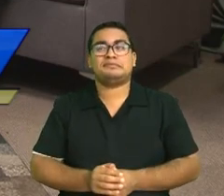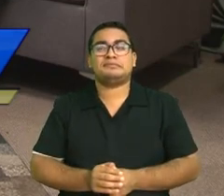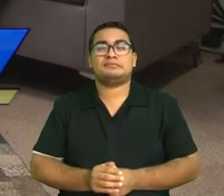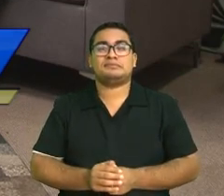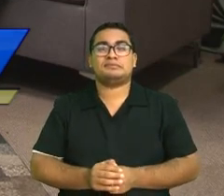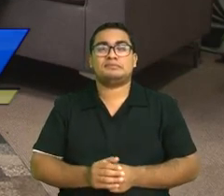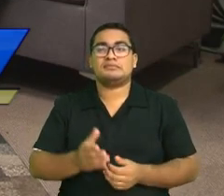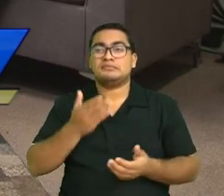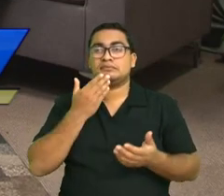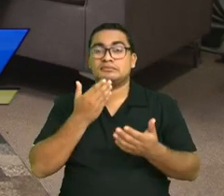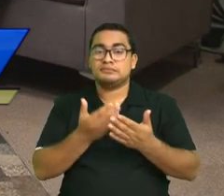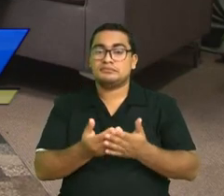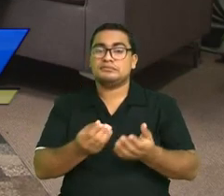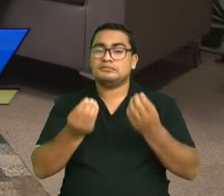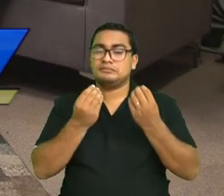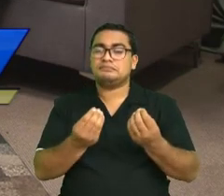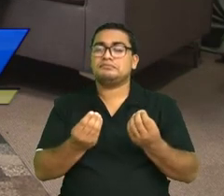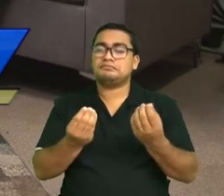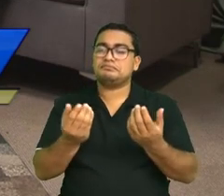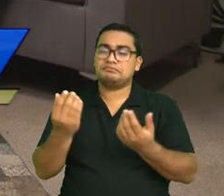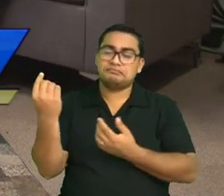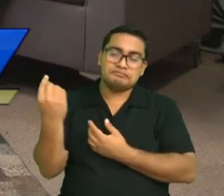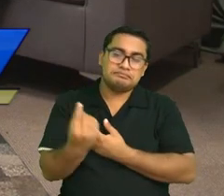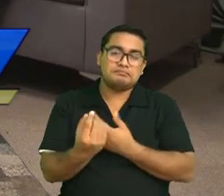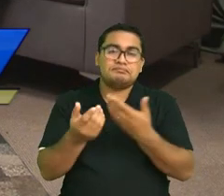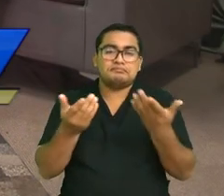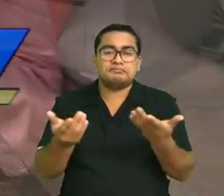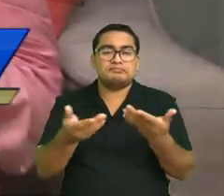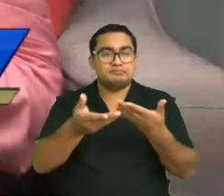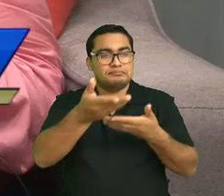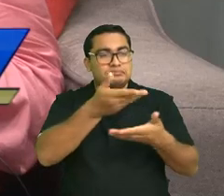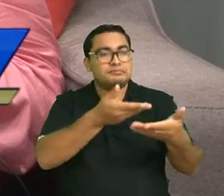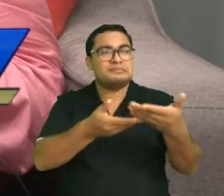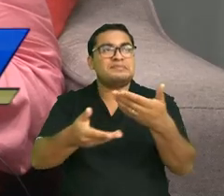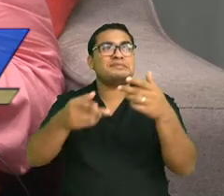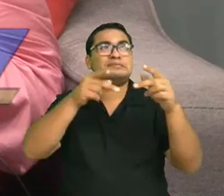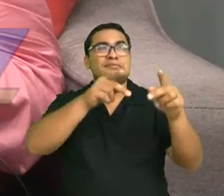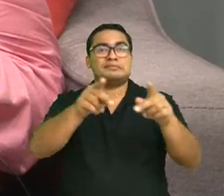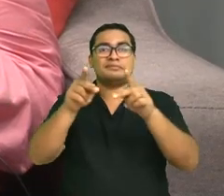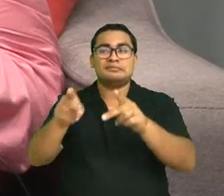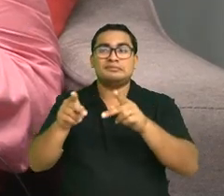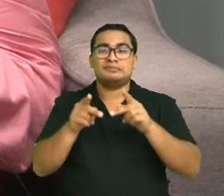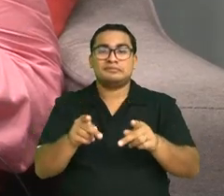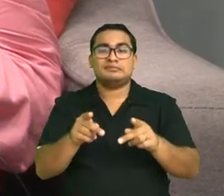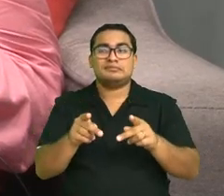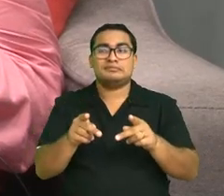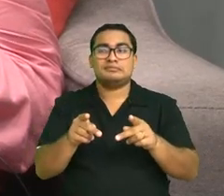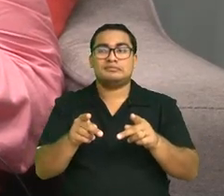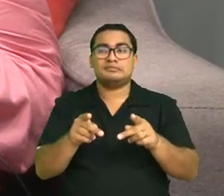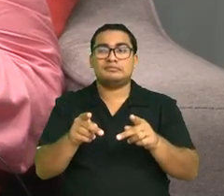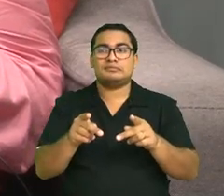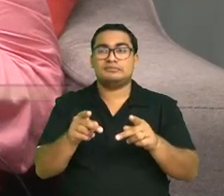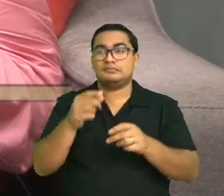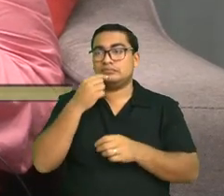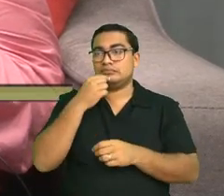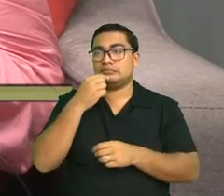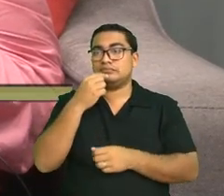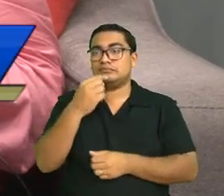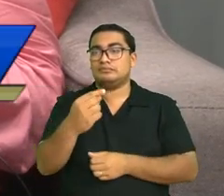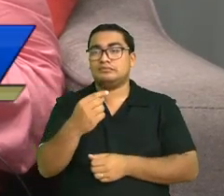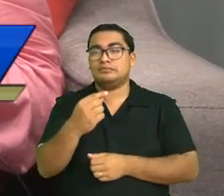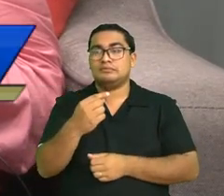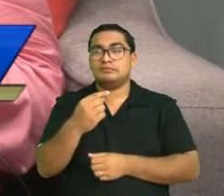darnos la oportunidad de compartir, digamos, con la población, sobre todo las personas, como decía Isaura, que tienen